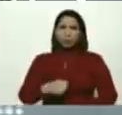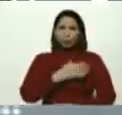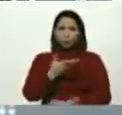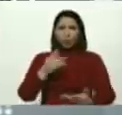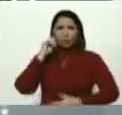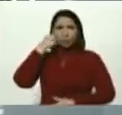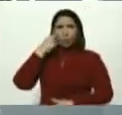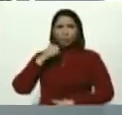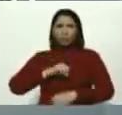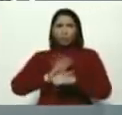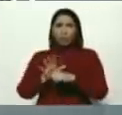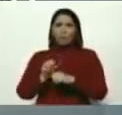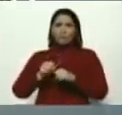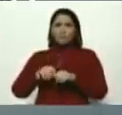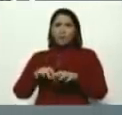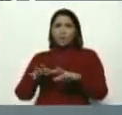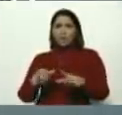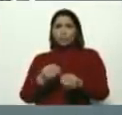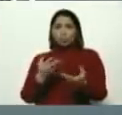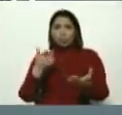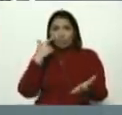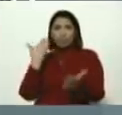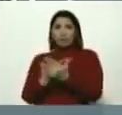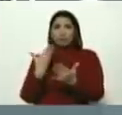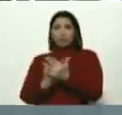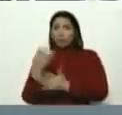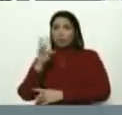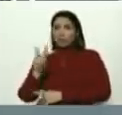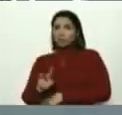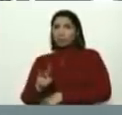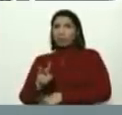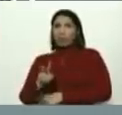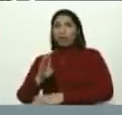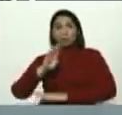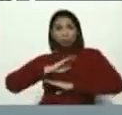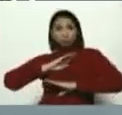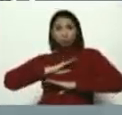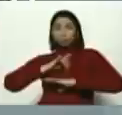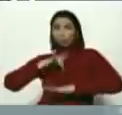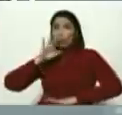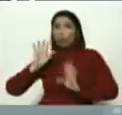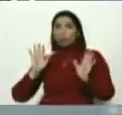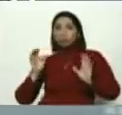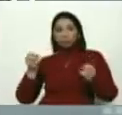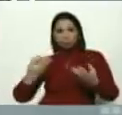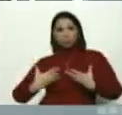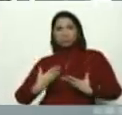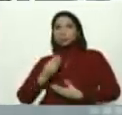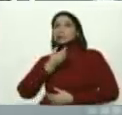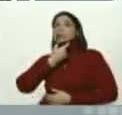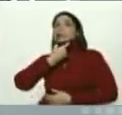COVID, ustedes son testigos, Venezuela es testigo, y me tocó recibir,